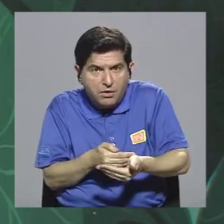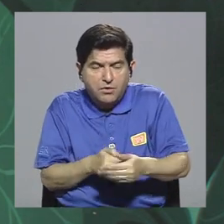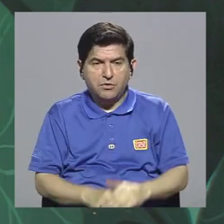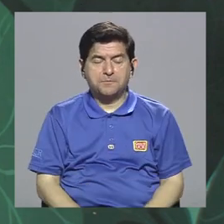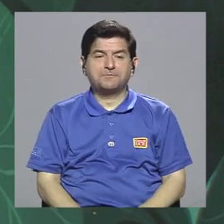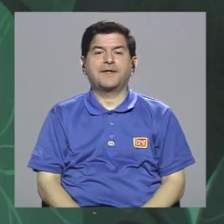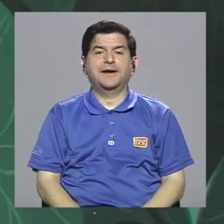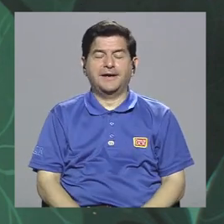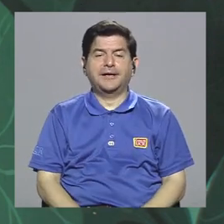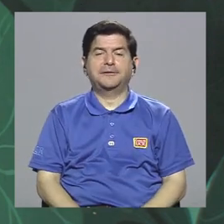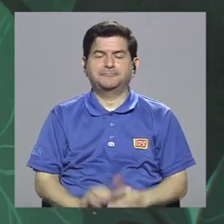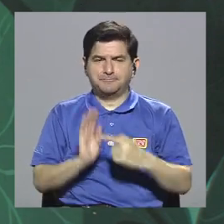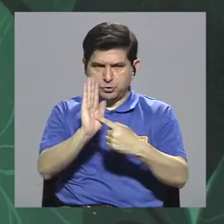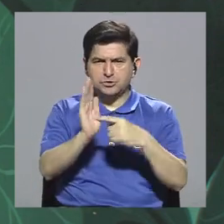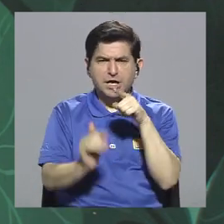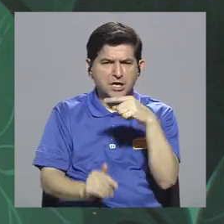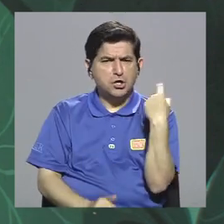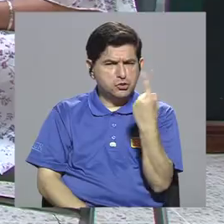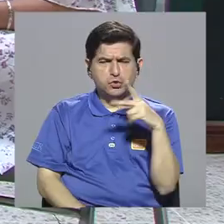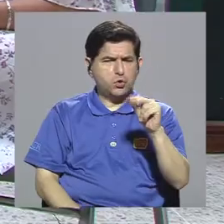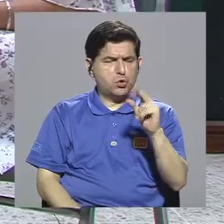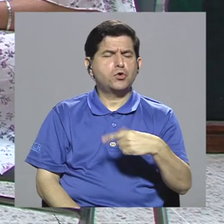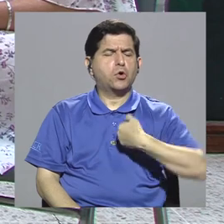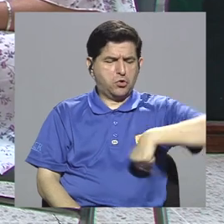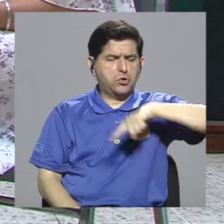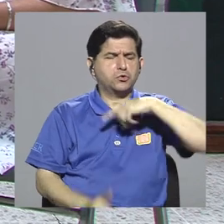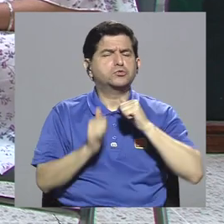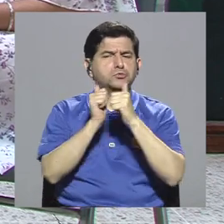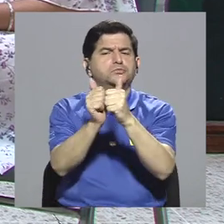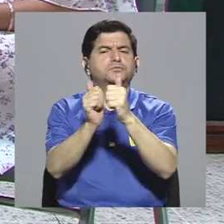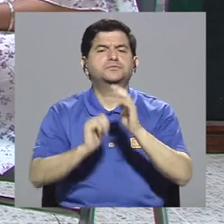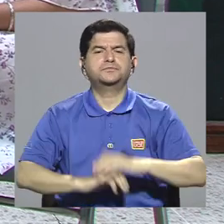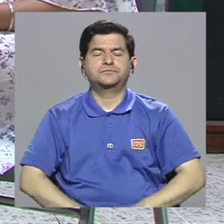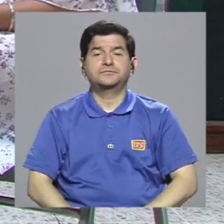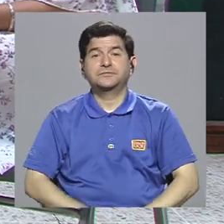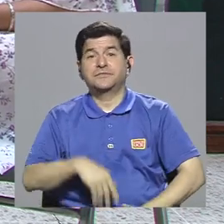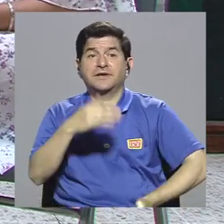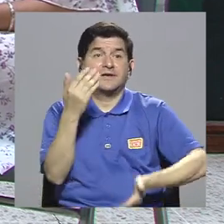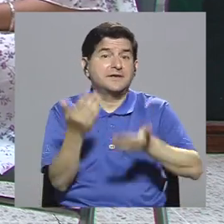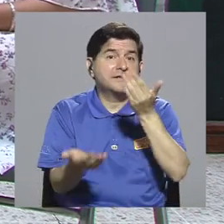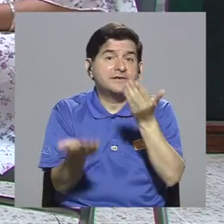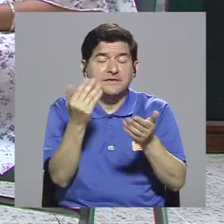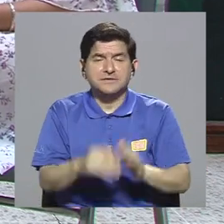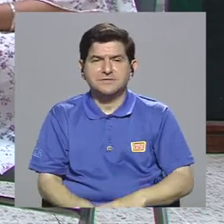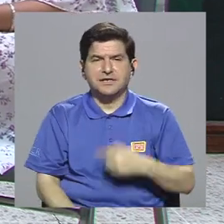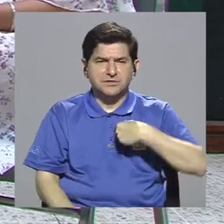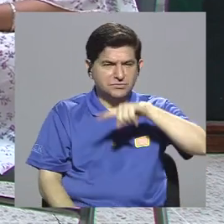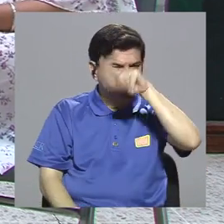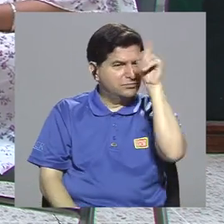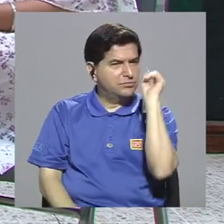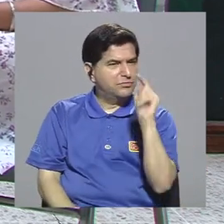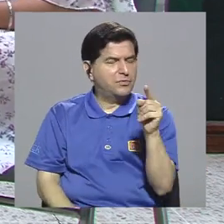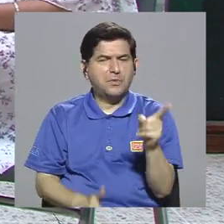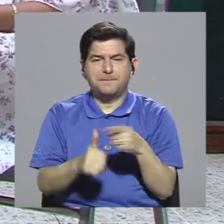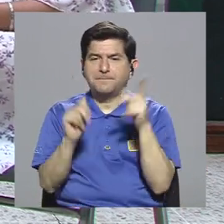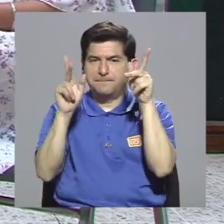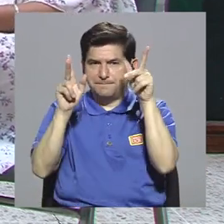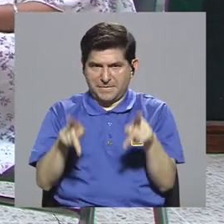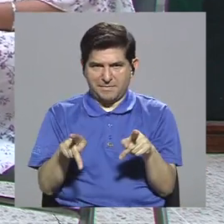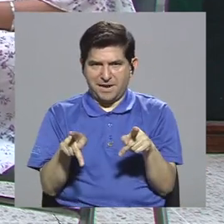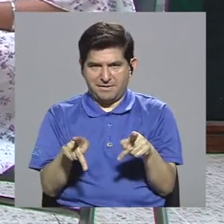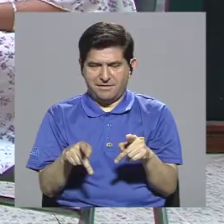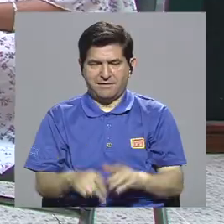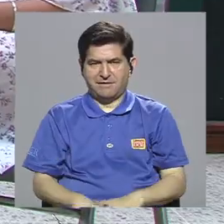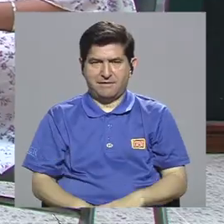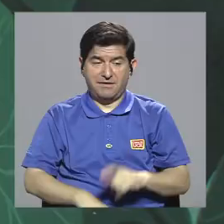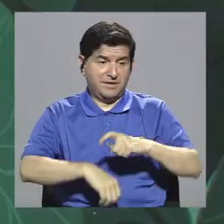sentir que no está solo y que los vamos porque a acompañar. Probablemente puede ser que cuando una le pregunte sea la primera persona que le está preguntando